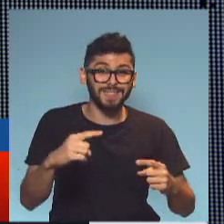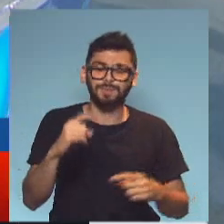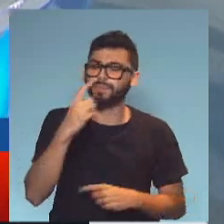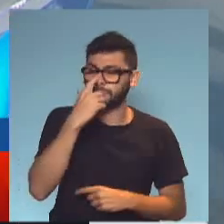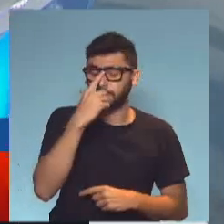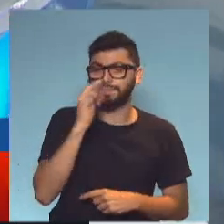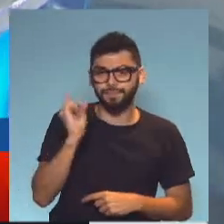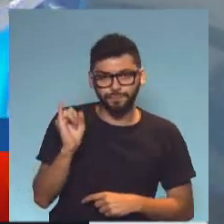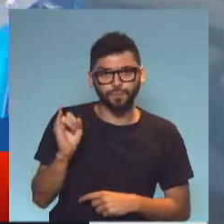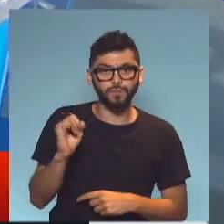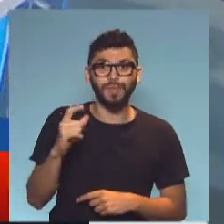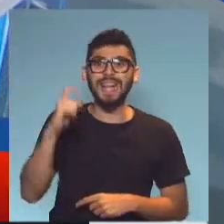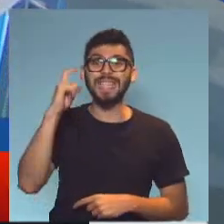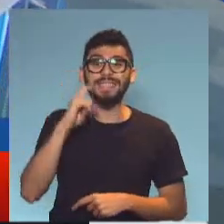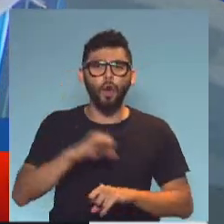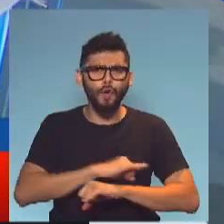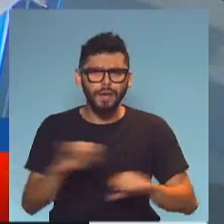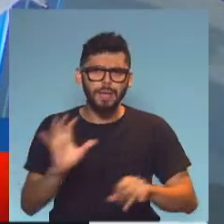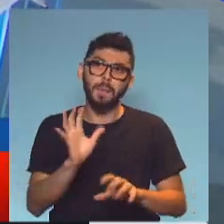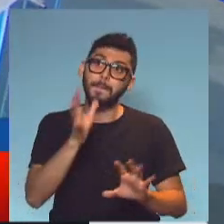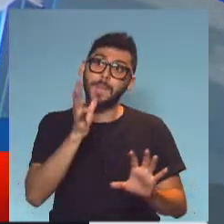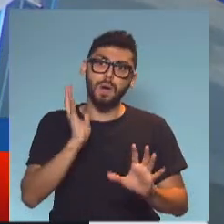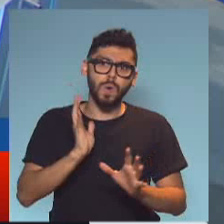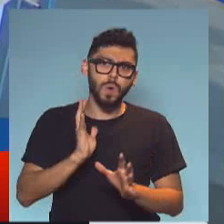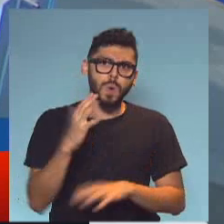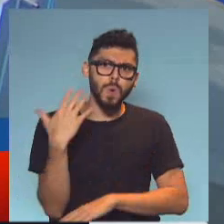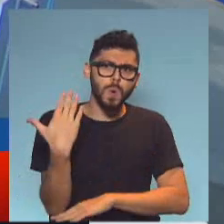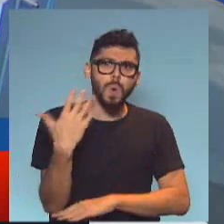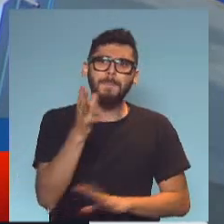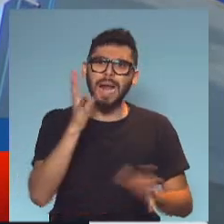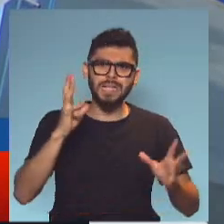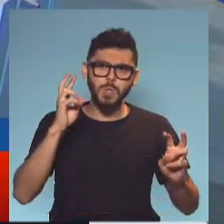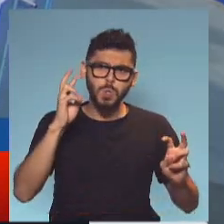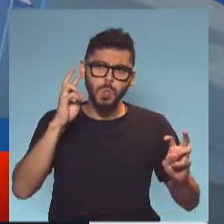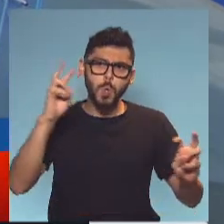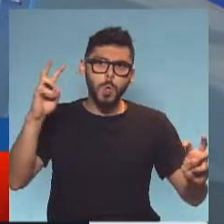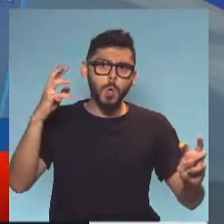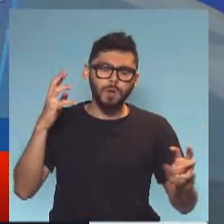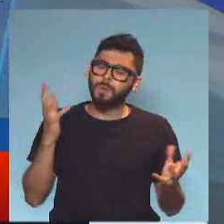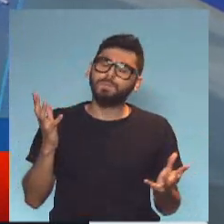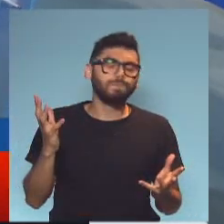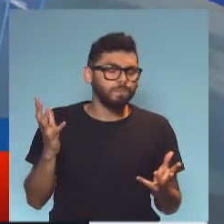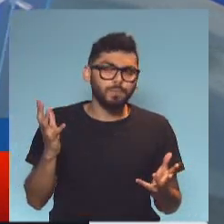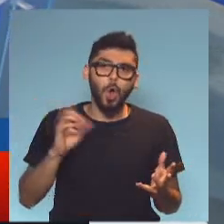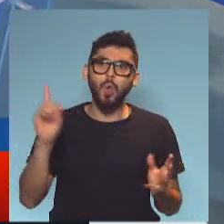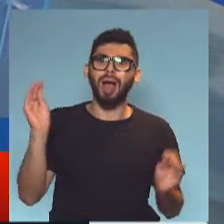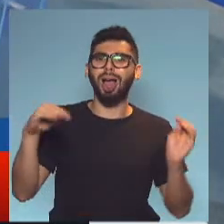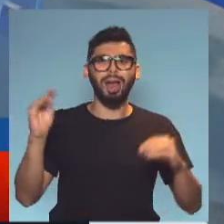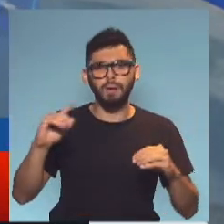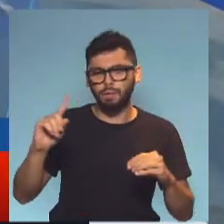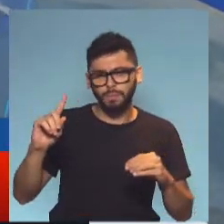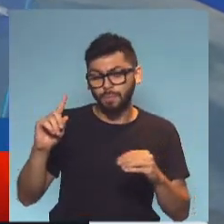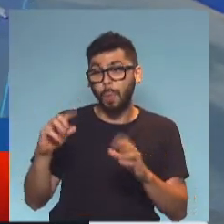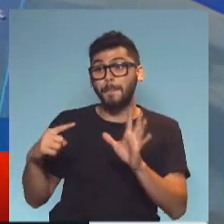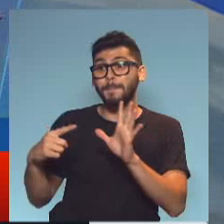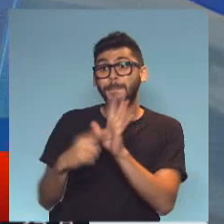tono de alarma que vemos en Kicillof no es algo que esté sobreactuado, digamos. Es algo que surge primero de los números de la provincia y después algo